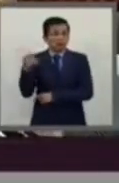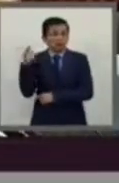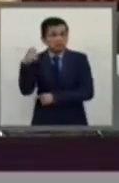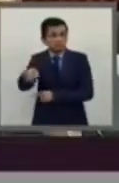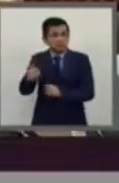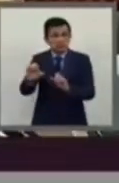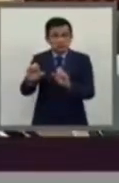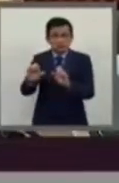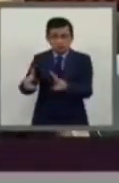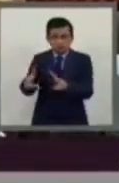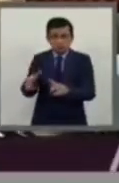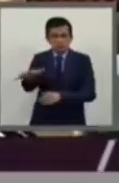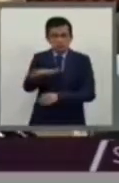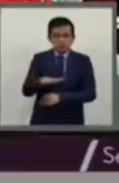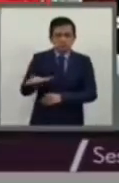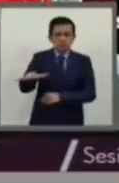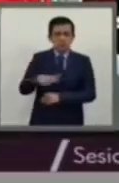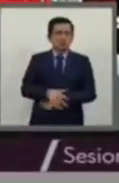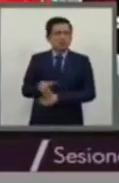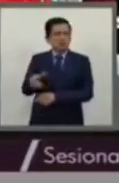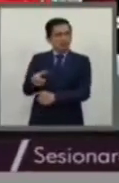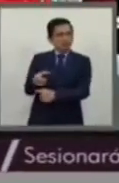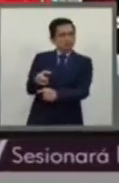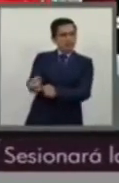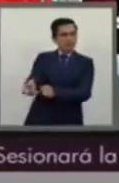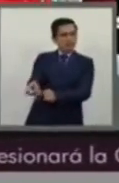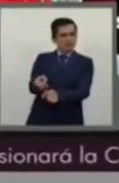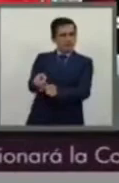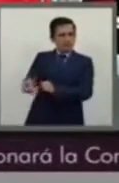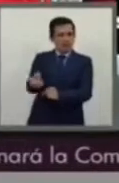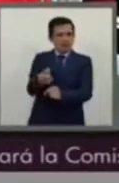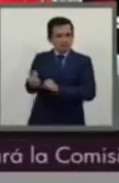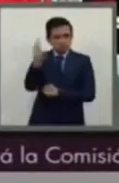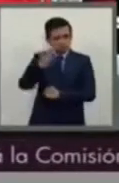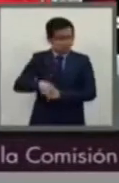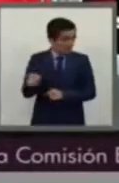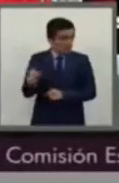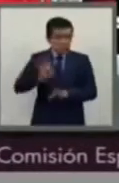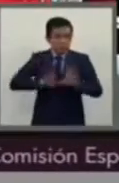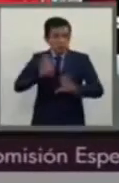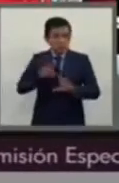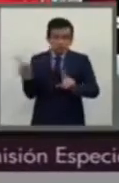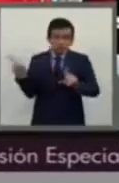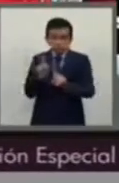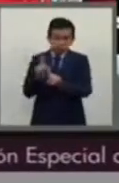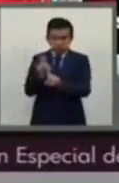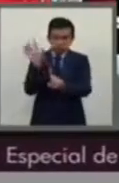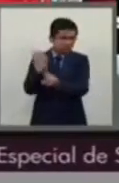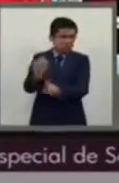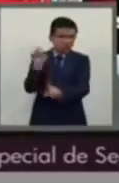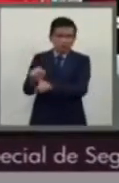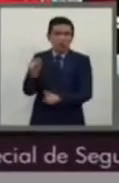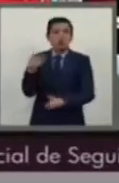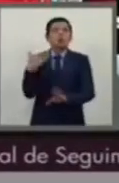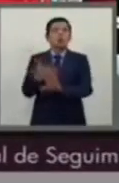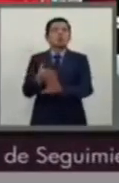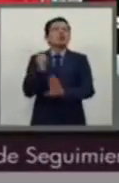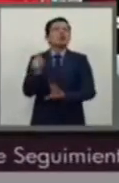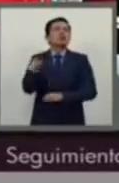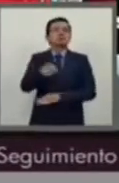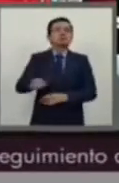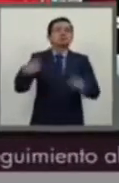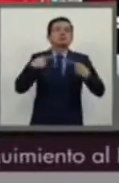ha emprendido un hostigamiento y una persecución en contra de trabajadores,